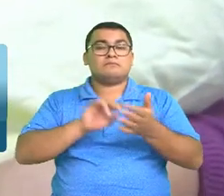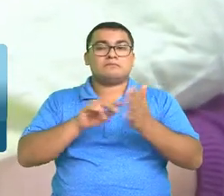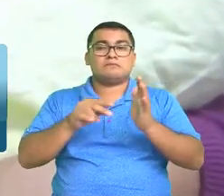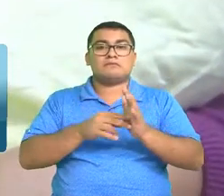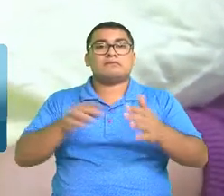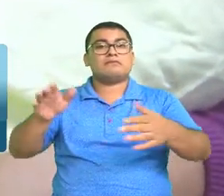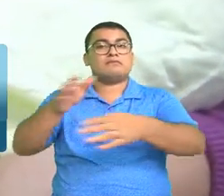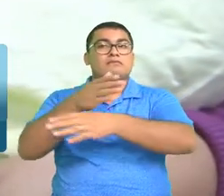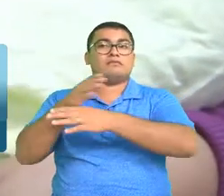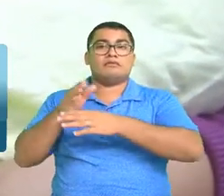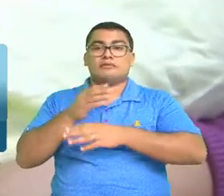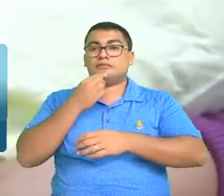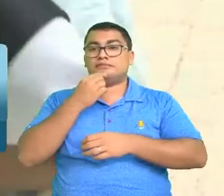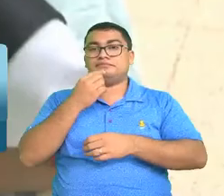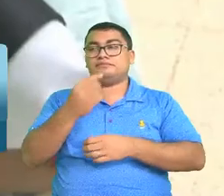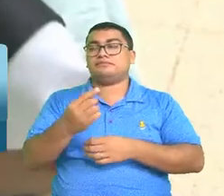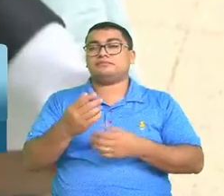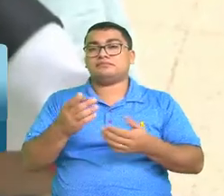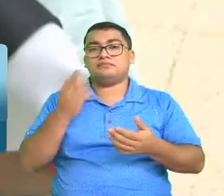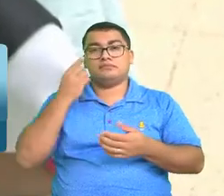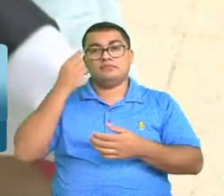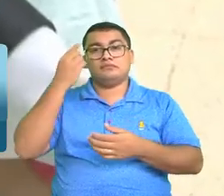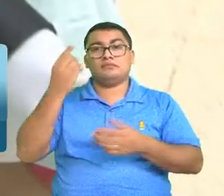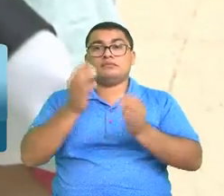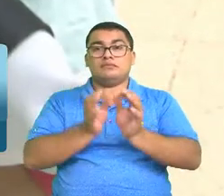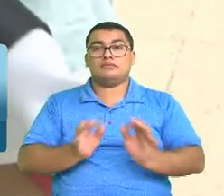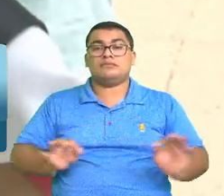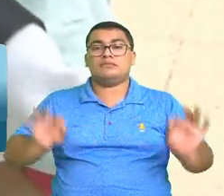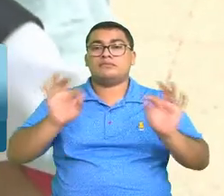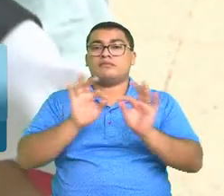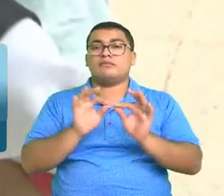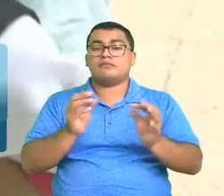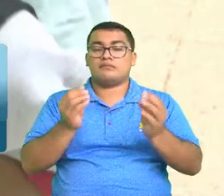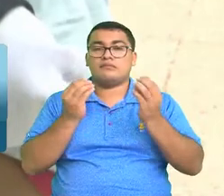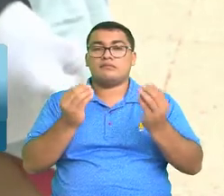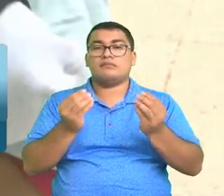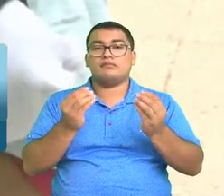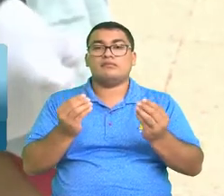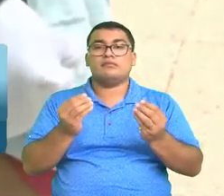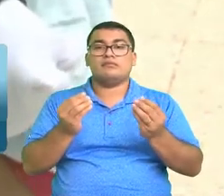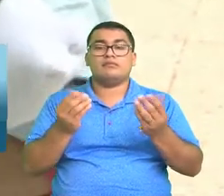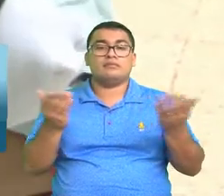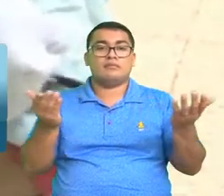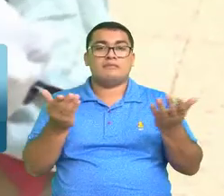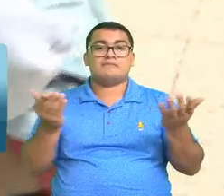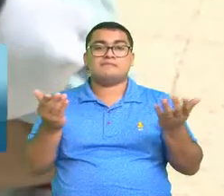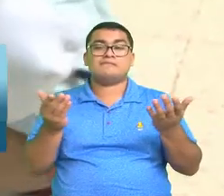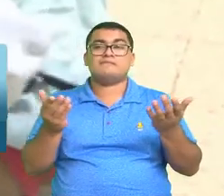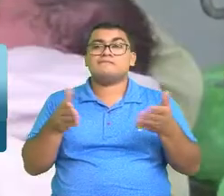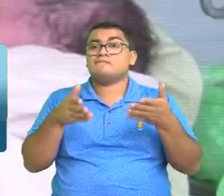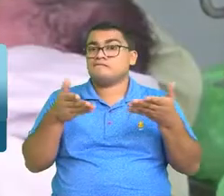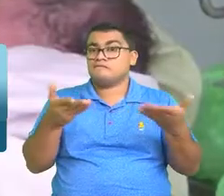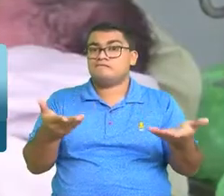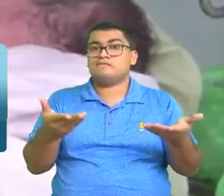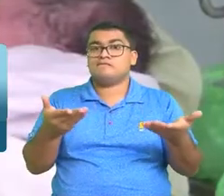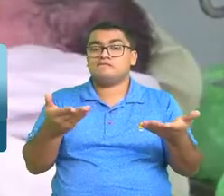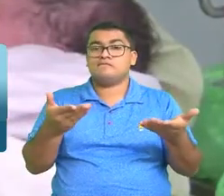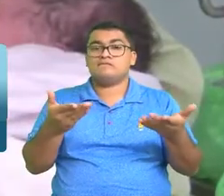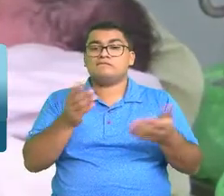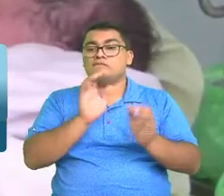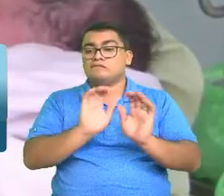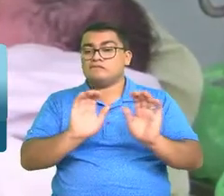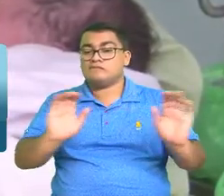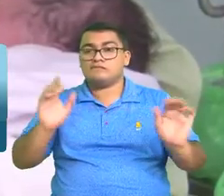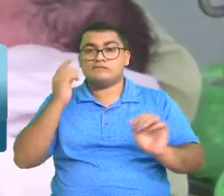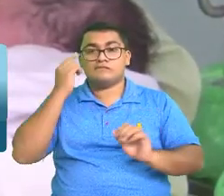Y el neurodesarrollo. Entonces es importante este carbohidrato. para el desarrollo del individuo,